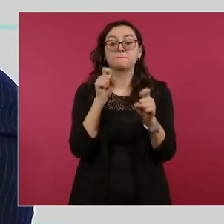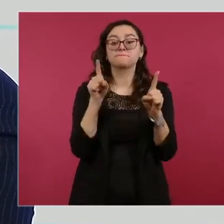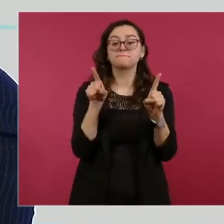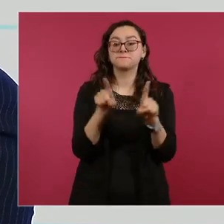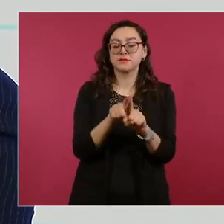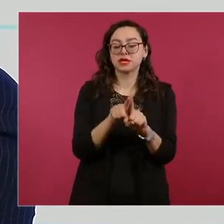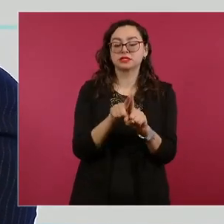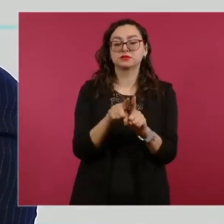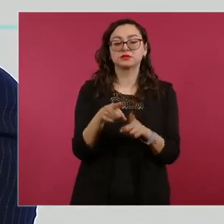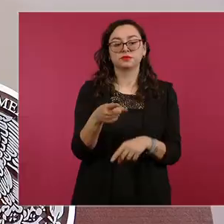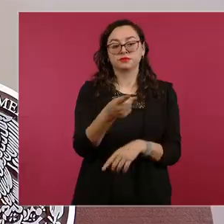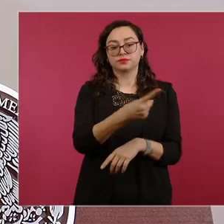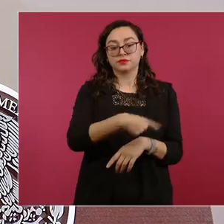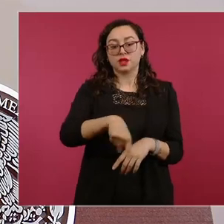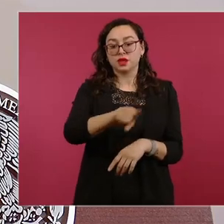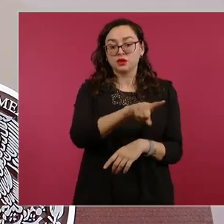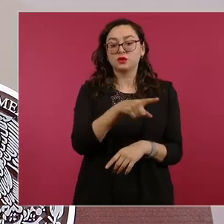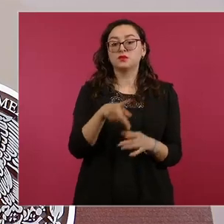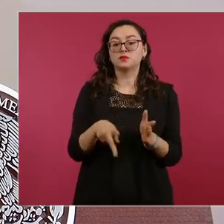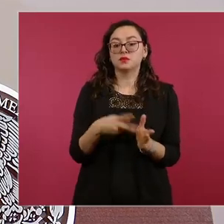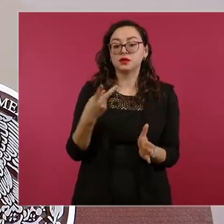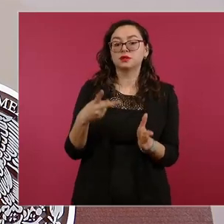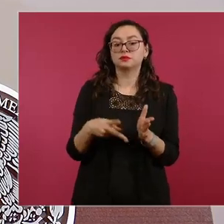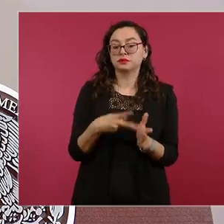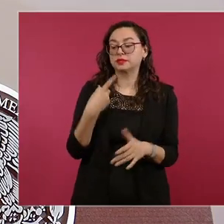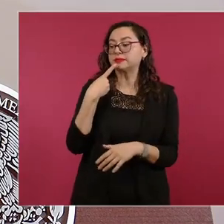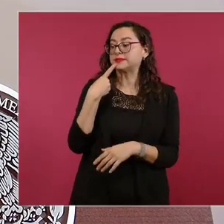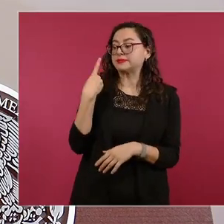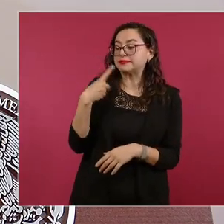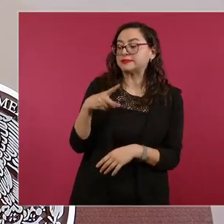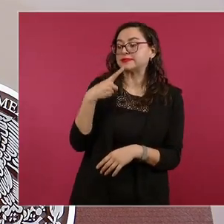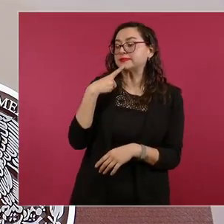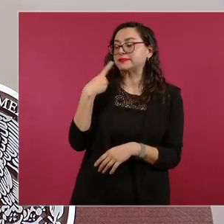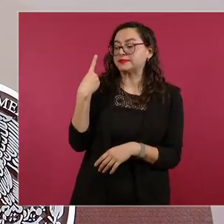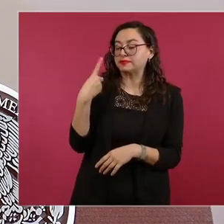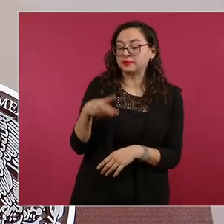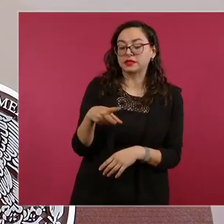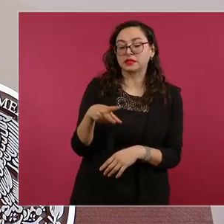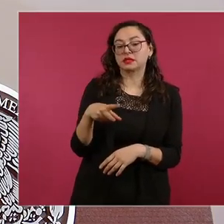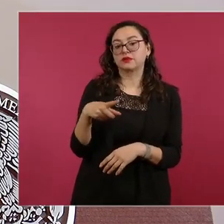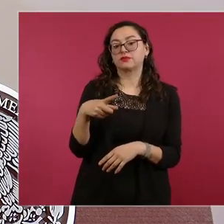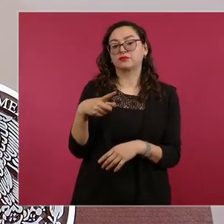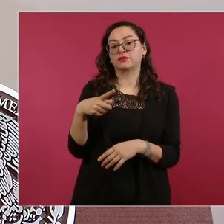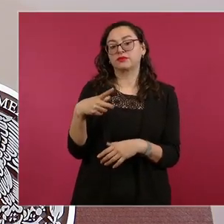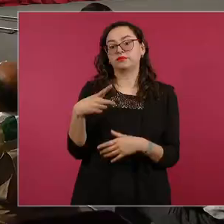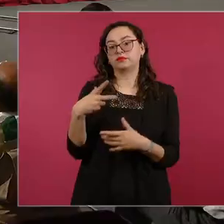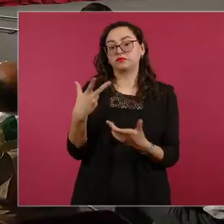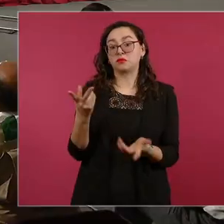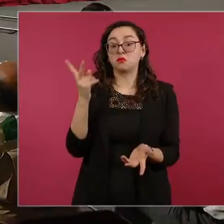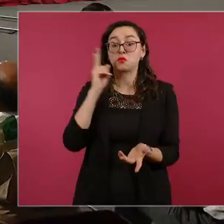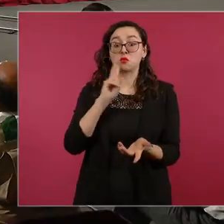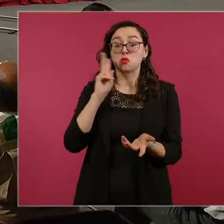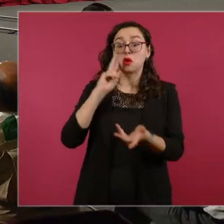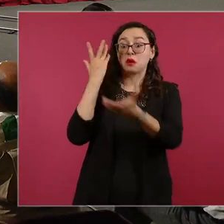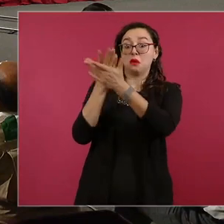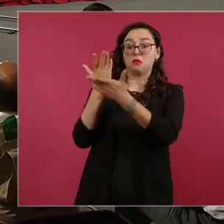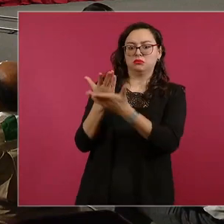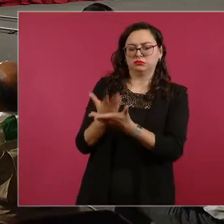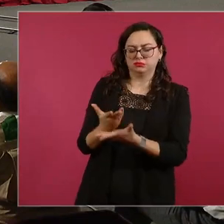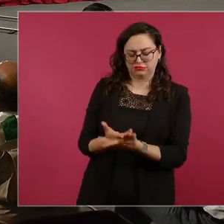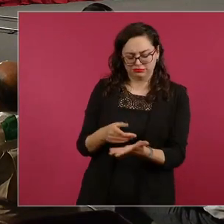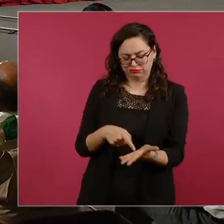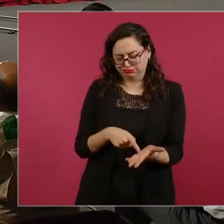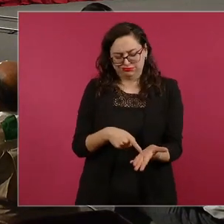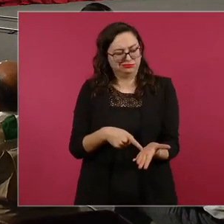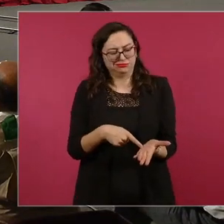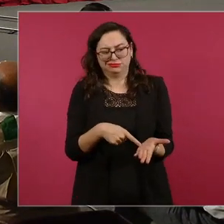promueven interponen recursos o medios de prueba que resultan en muchos casos innecesarios con